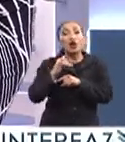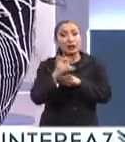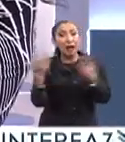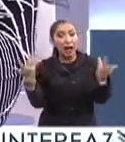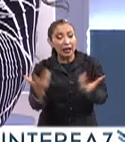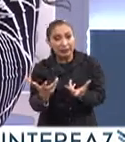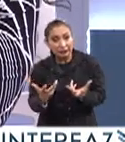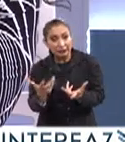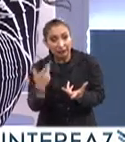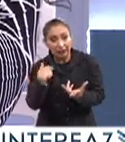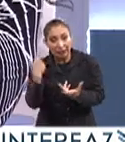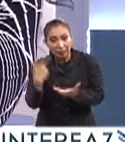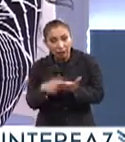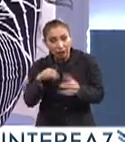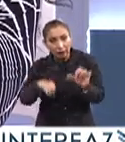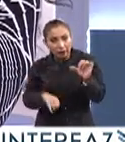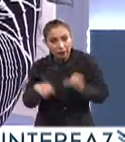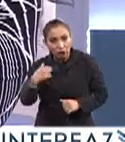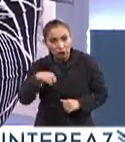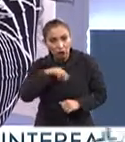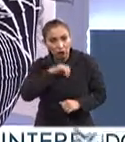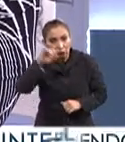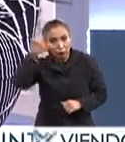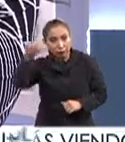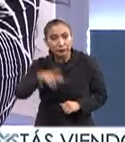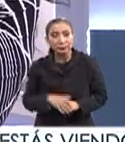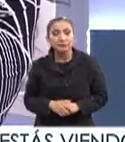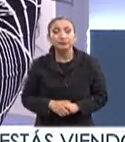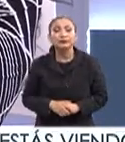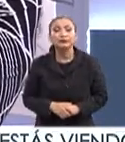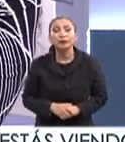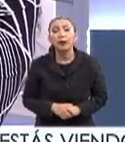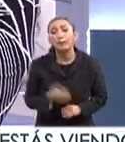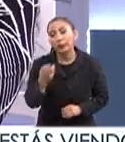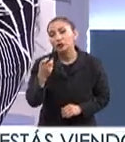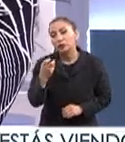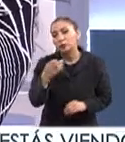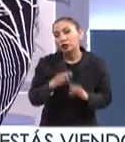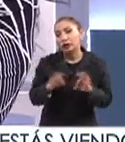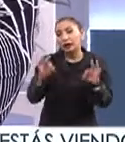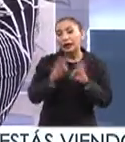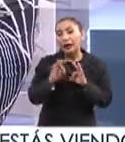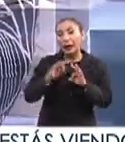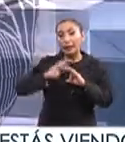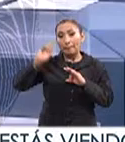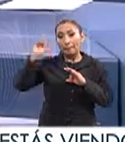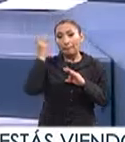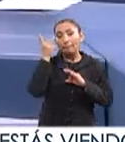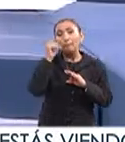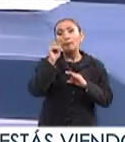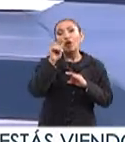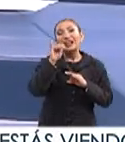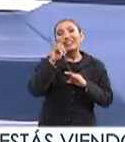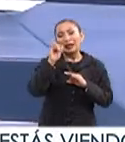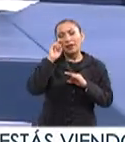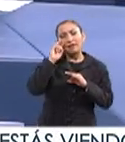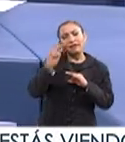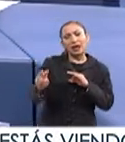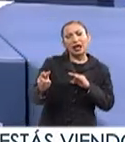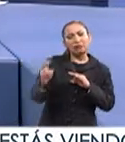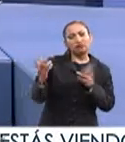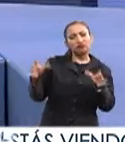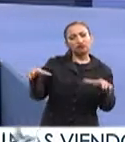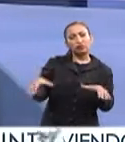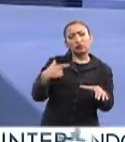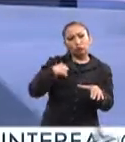generan desde nuestra actividad profesional. Y de ahí la importancia, por ejemplo, que el Politécnico ve como institución que